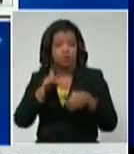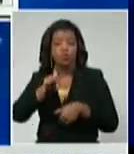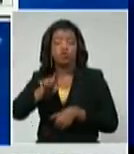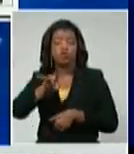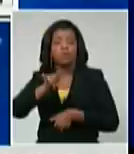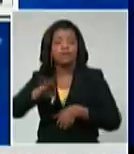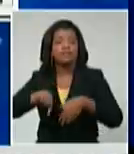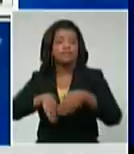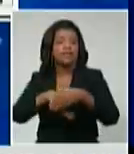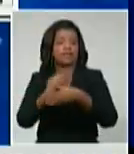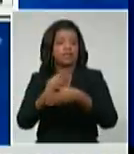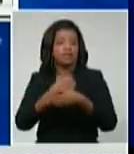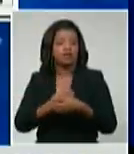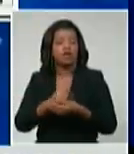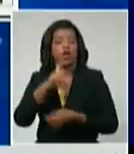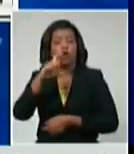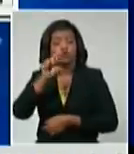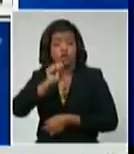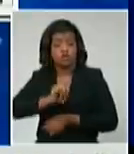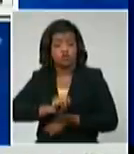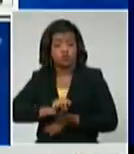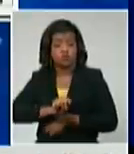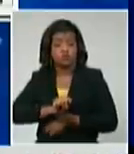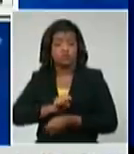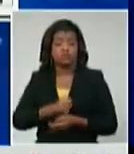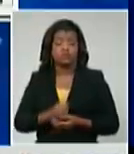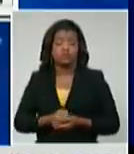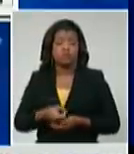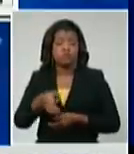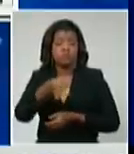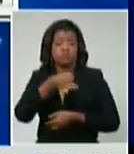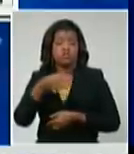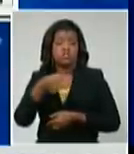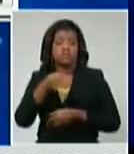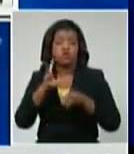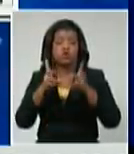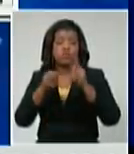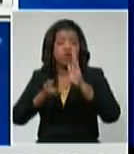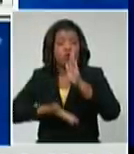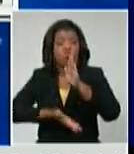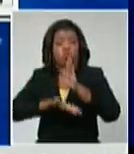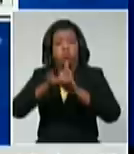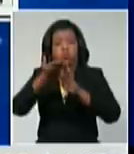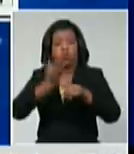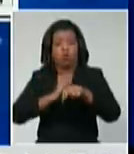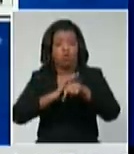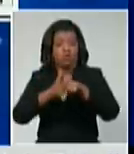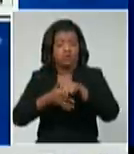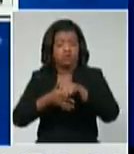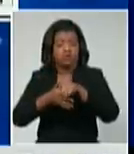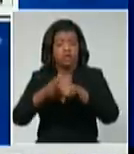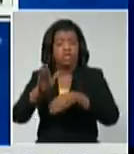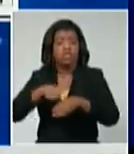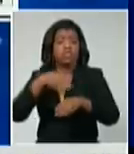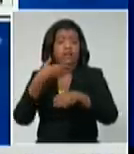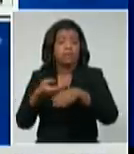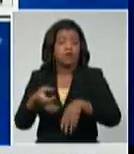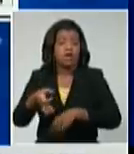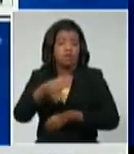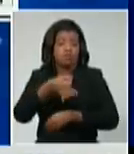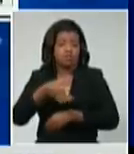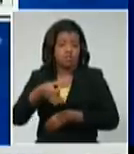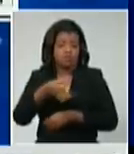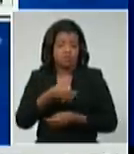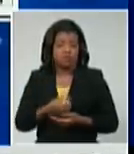días Consolación del Sur es la que ha tenido un número mayor de casos, seguido por el